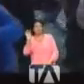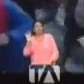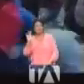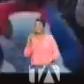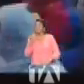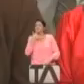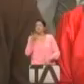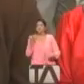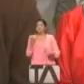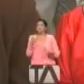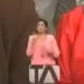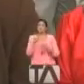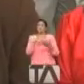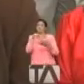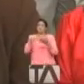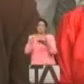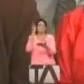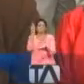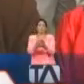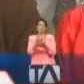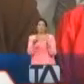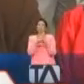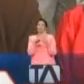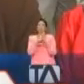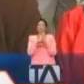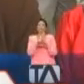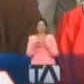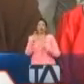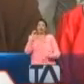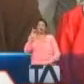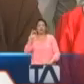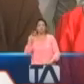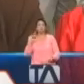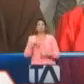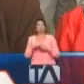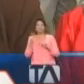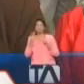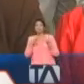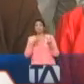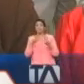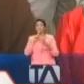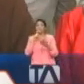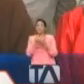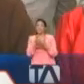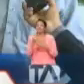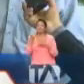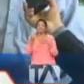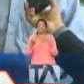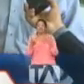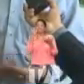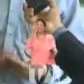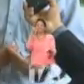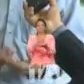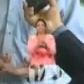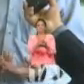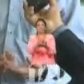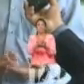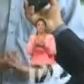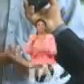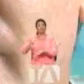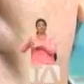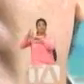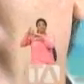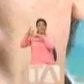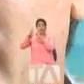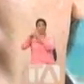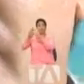o resistencia. Y por lo tanto se desmonte este sistema jurídico de represión y criminalización. Para este legislador el proceso